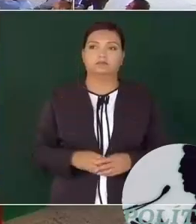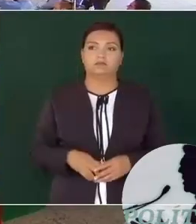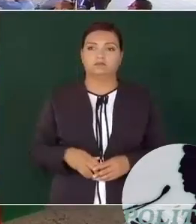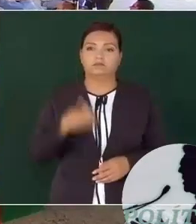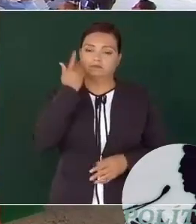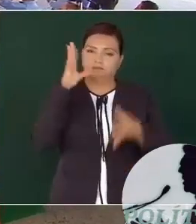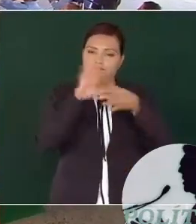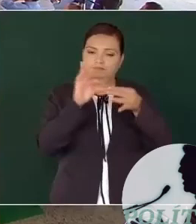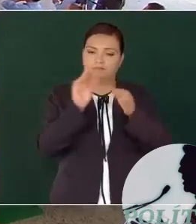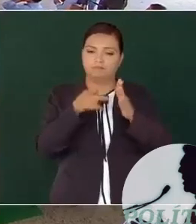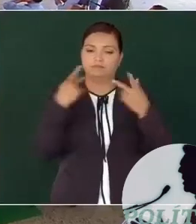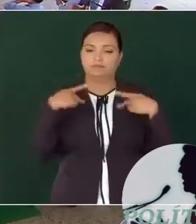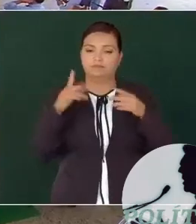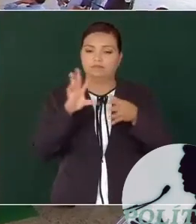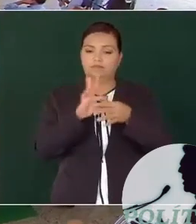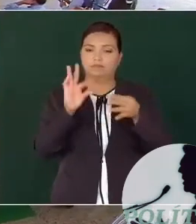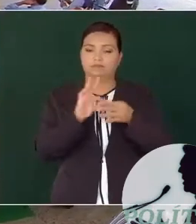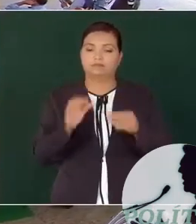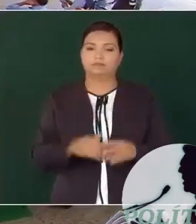explícalo.